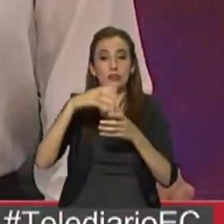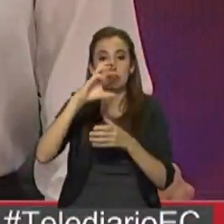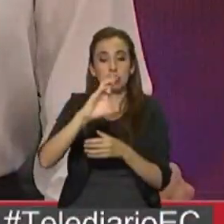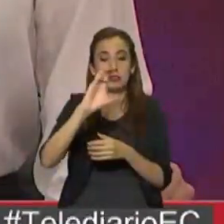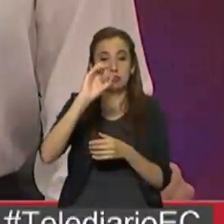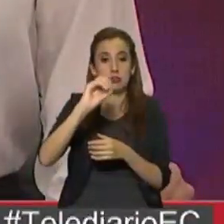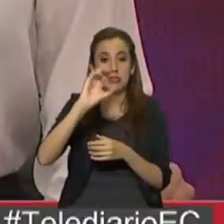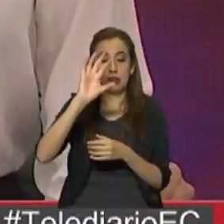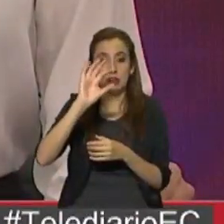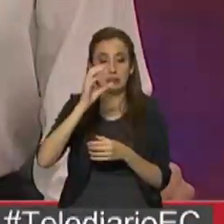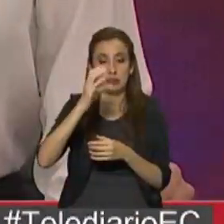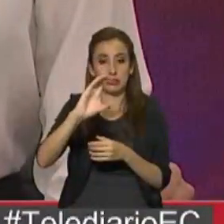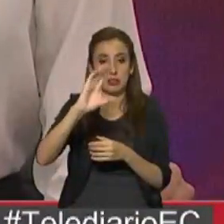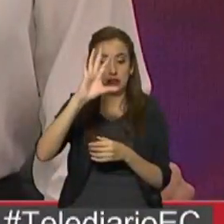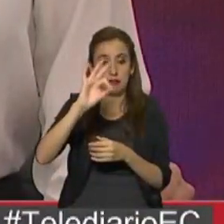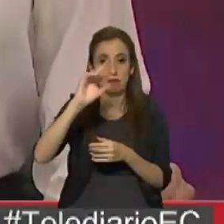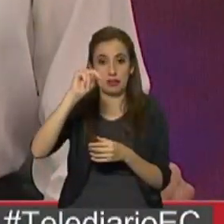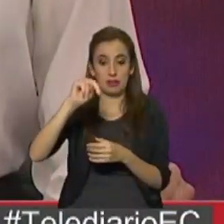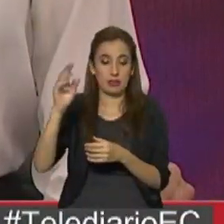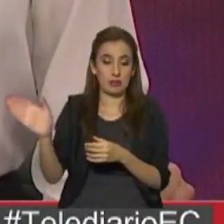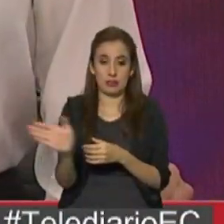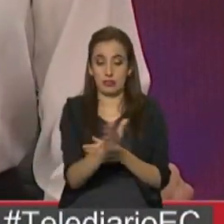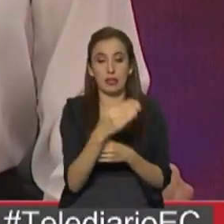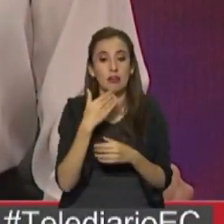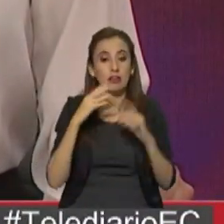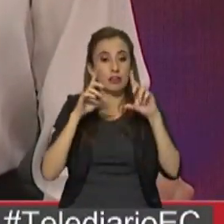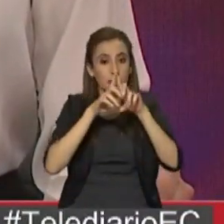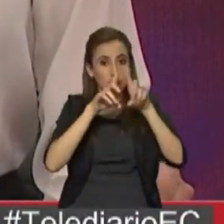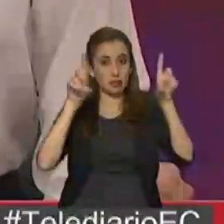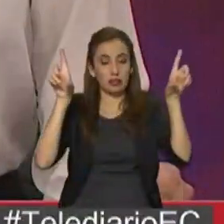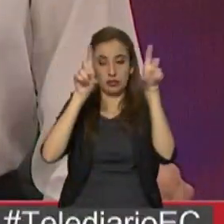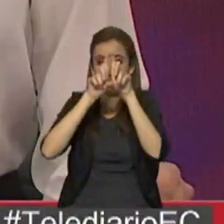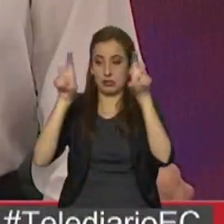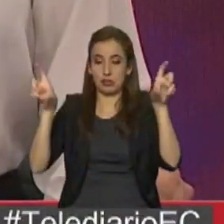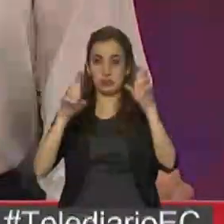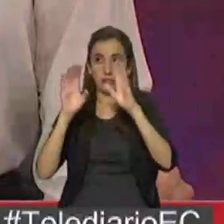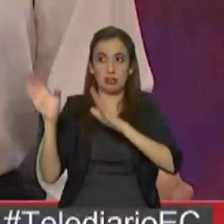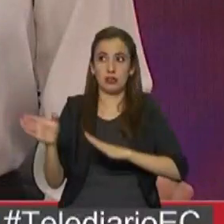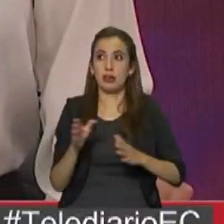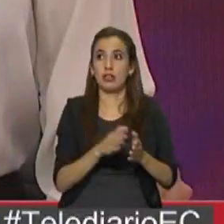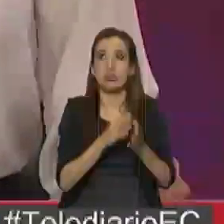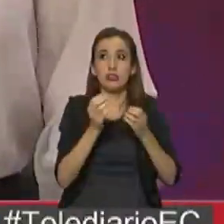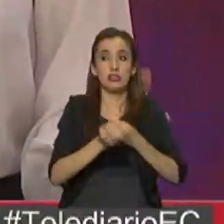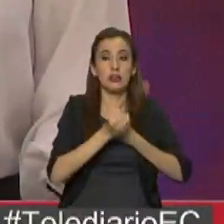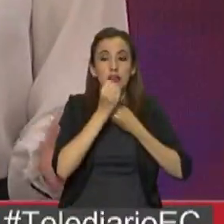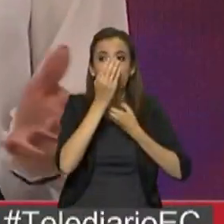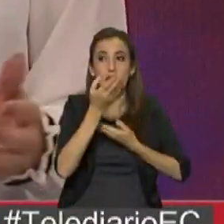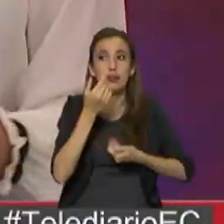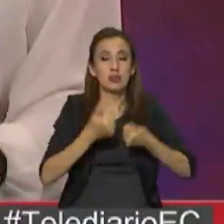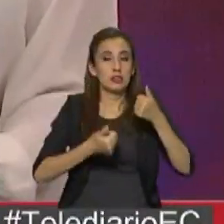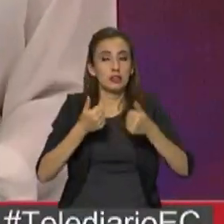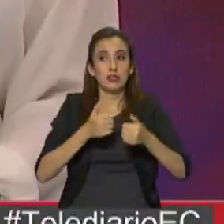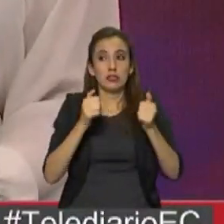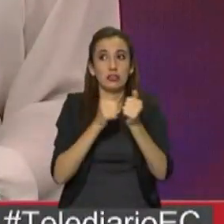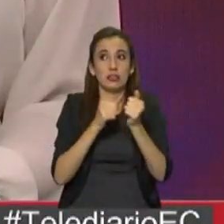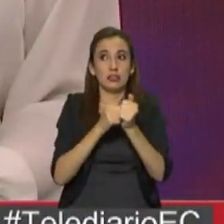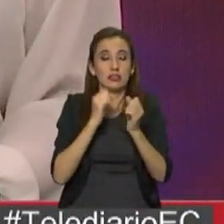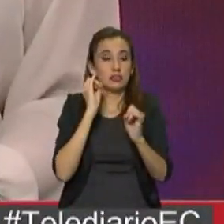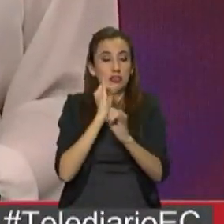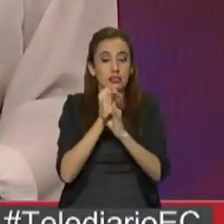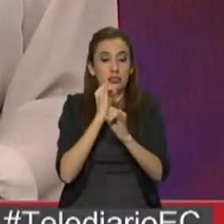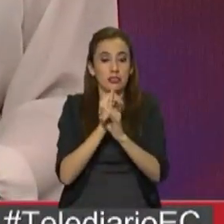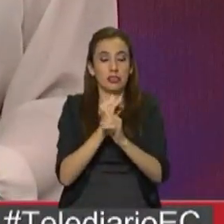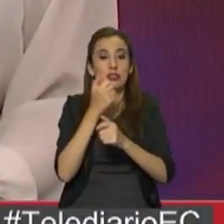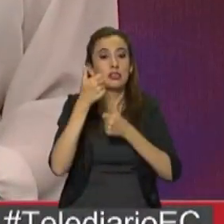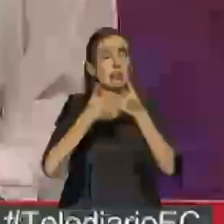hacer este empuje también al sector empresarial a través de estos créditos ágiles cuéntanos un poco más cuál ha sido el acercamiento con esta institución